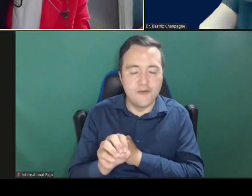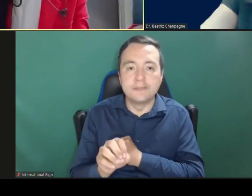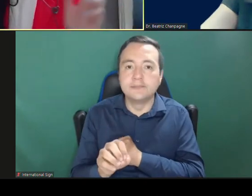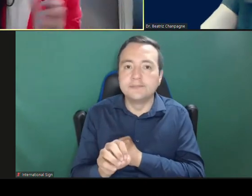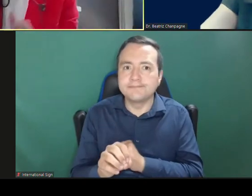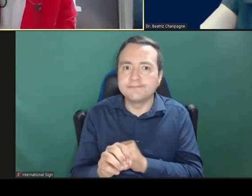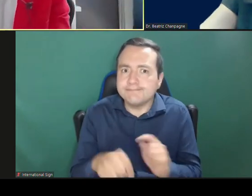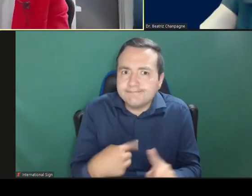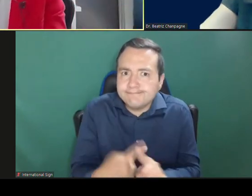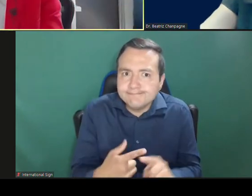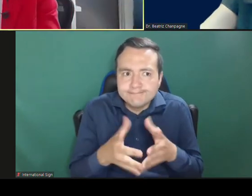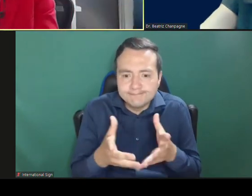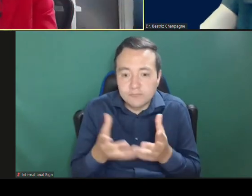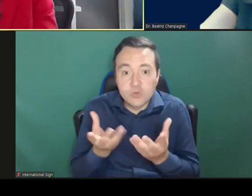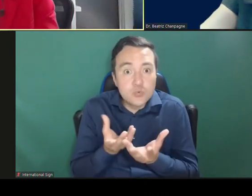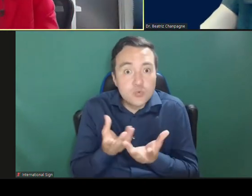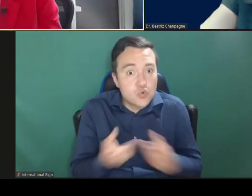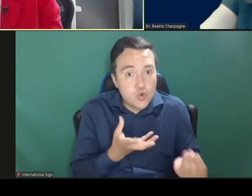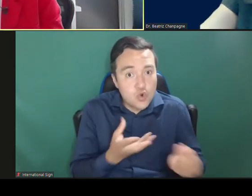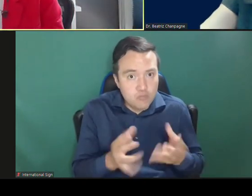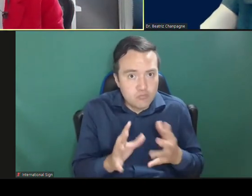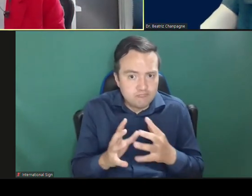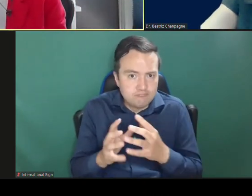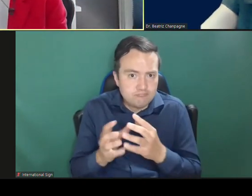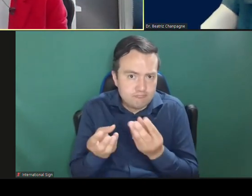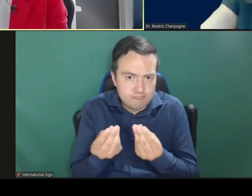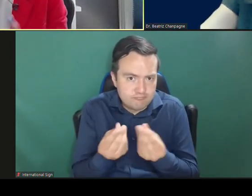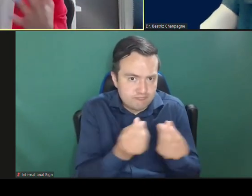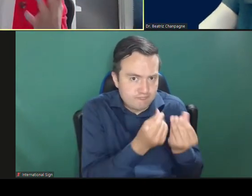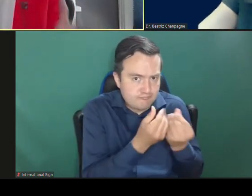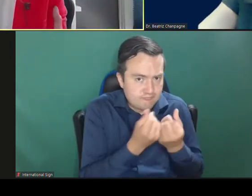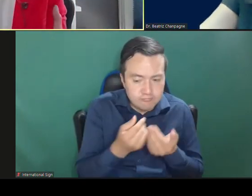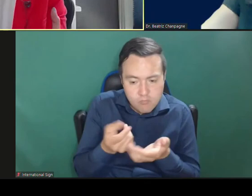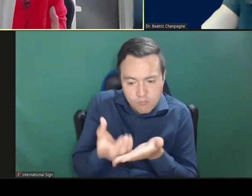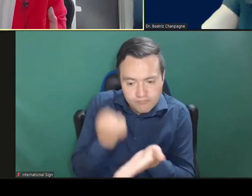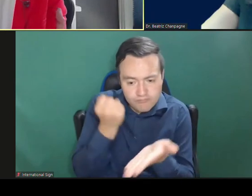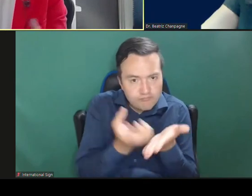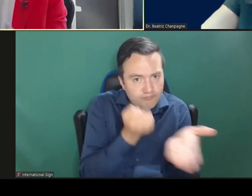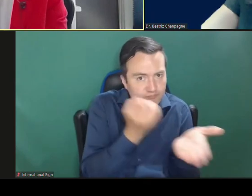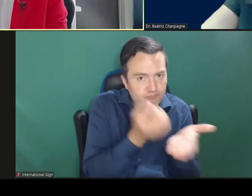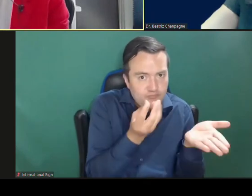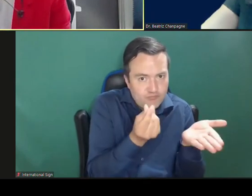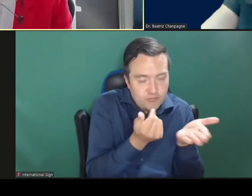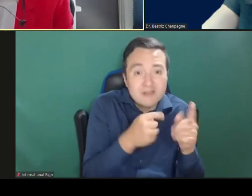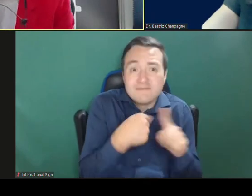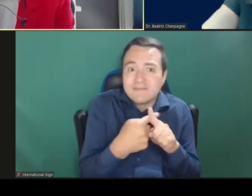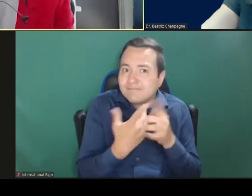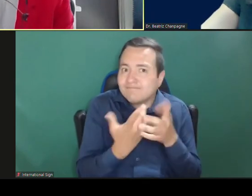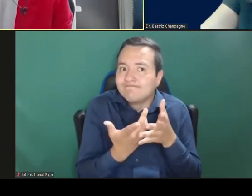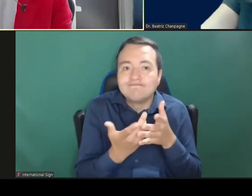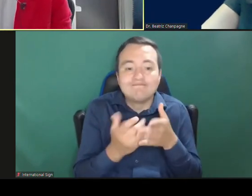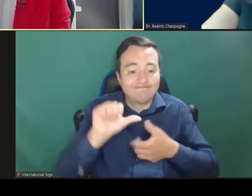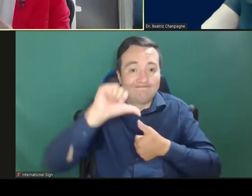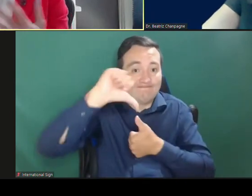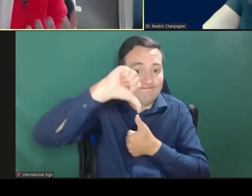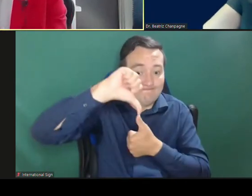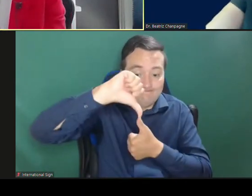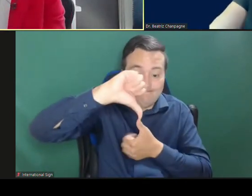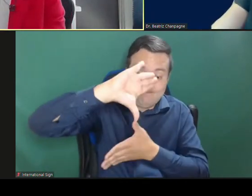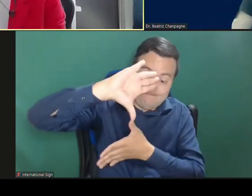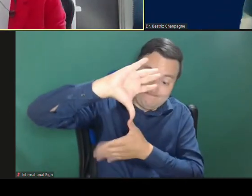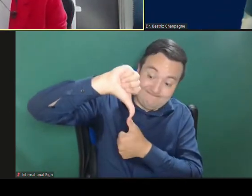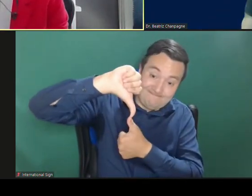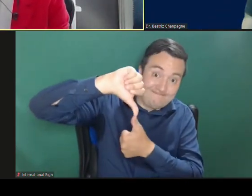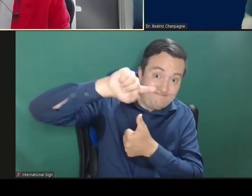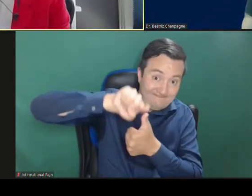diferentes grupos de productos como impuestos y tenemos vacíos también por zonas geográficas centroamérica en donde